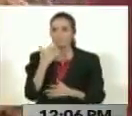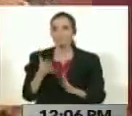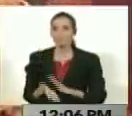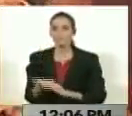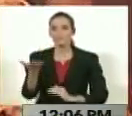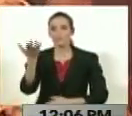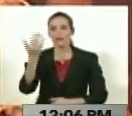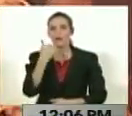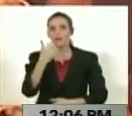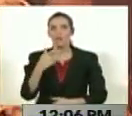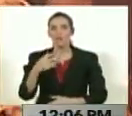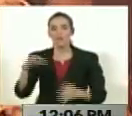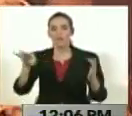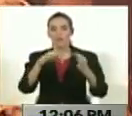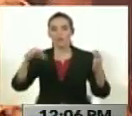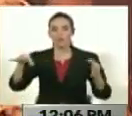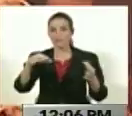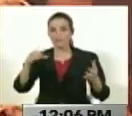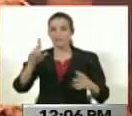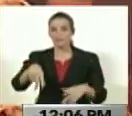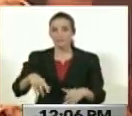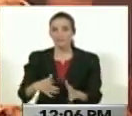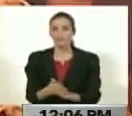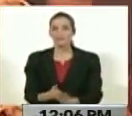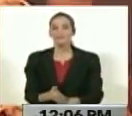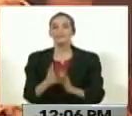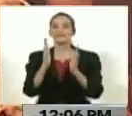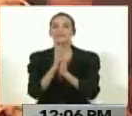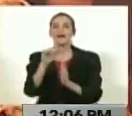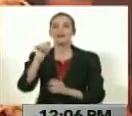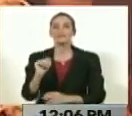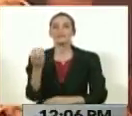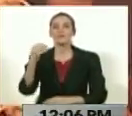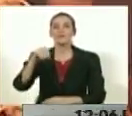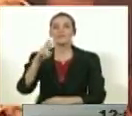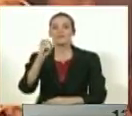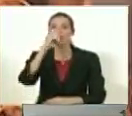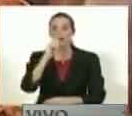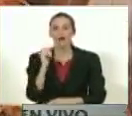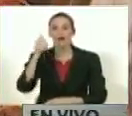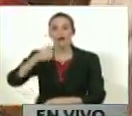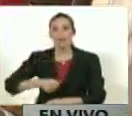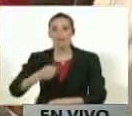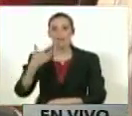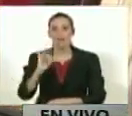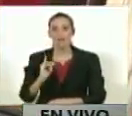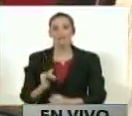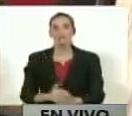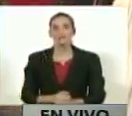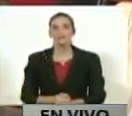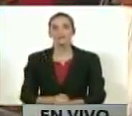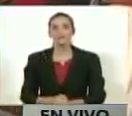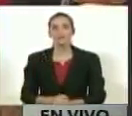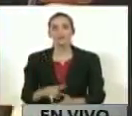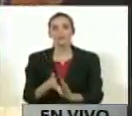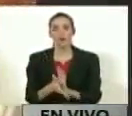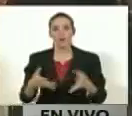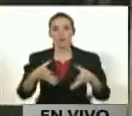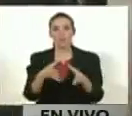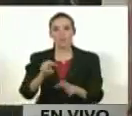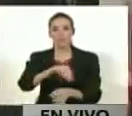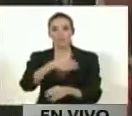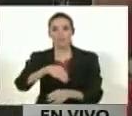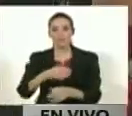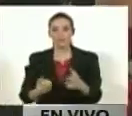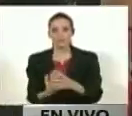Mundito Pérez, una orquesta de San Agustín, más de 20 años tiene esta orquesta conformada en la